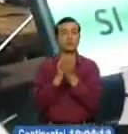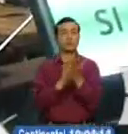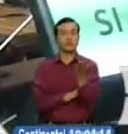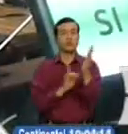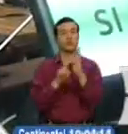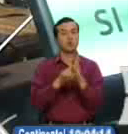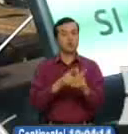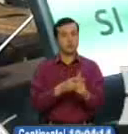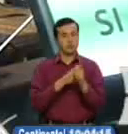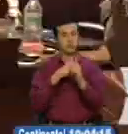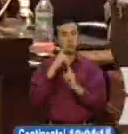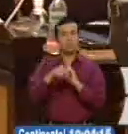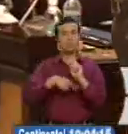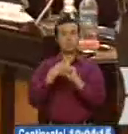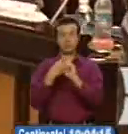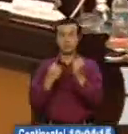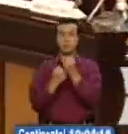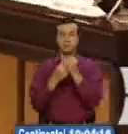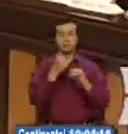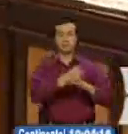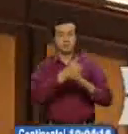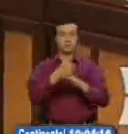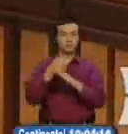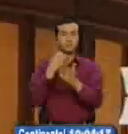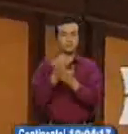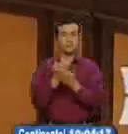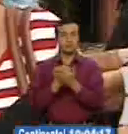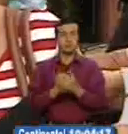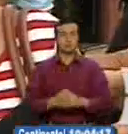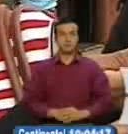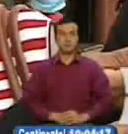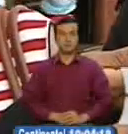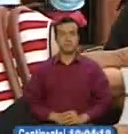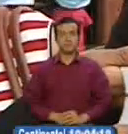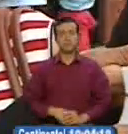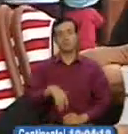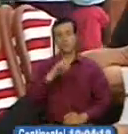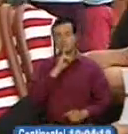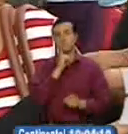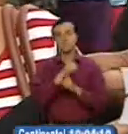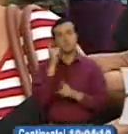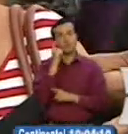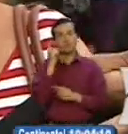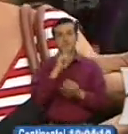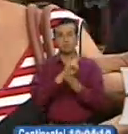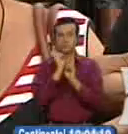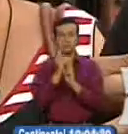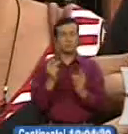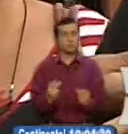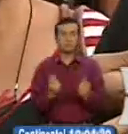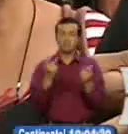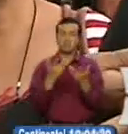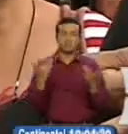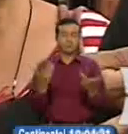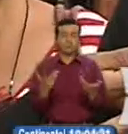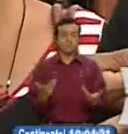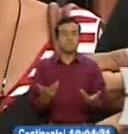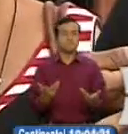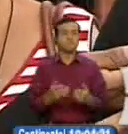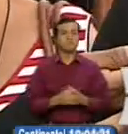ley necesario y complementario, según autoridades económicas. Porque realmente es necesario hacer esas reformas rápidamente para